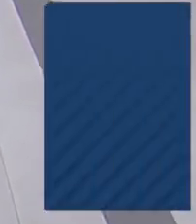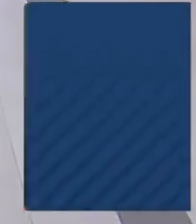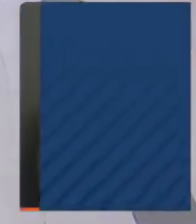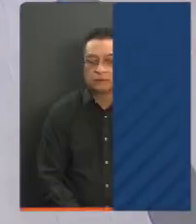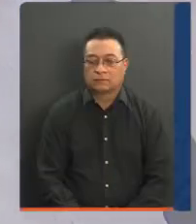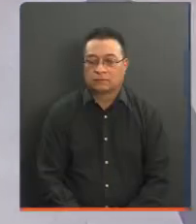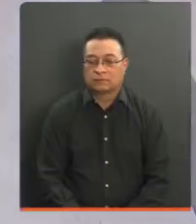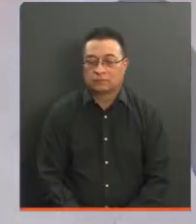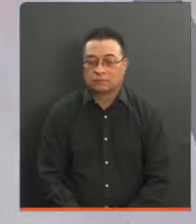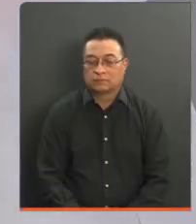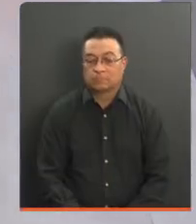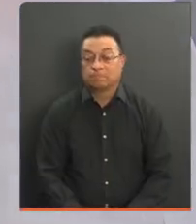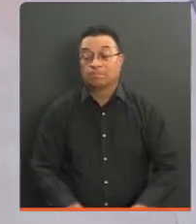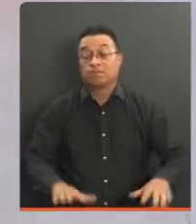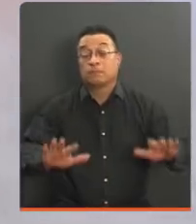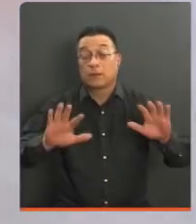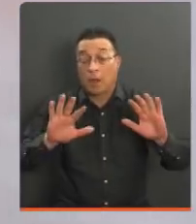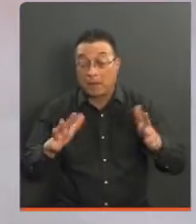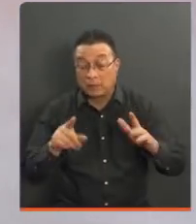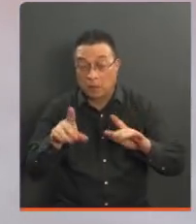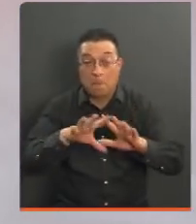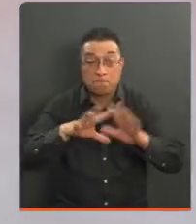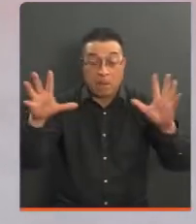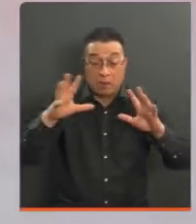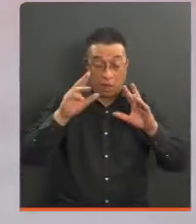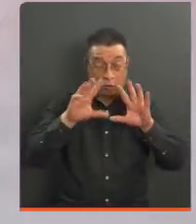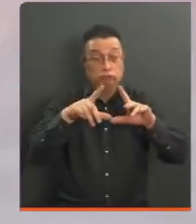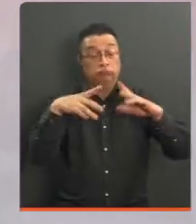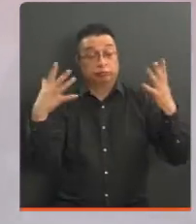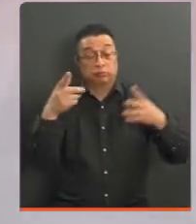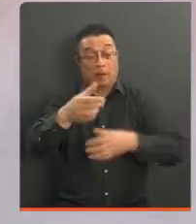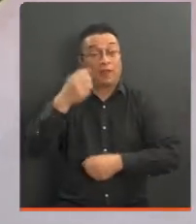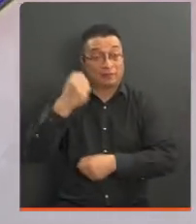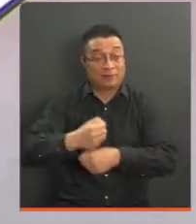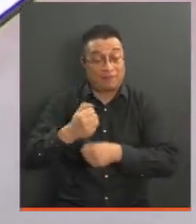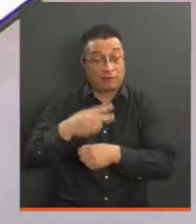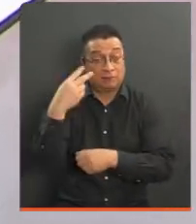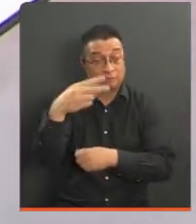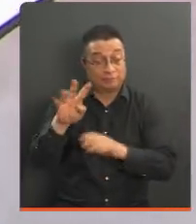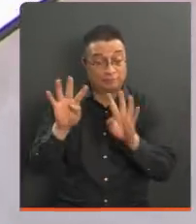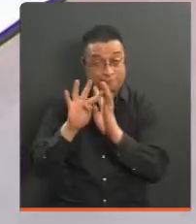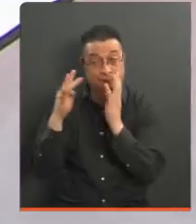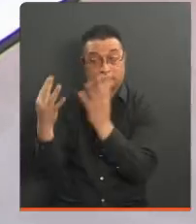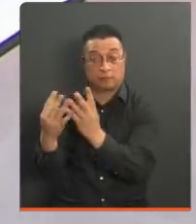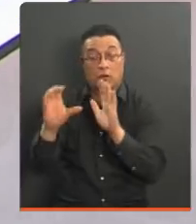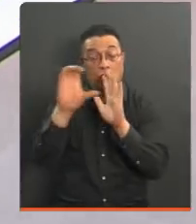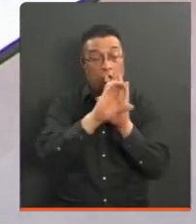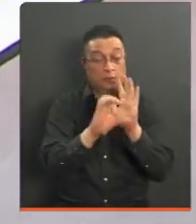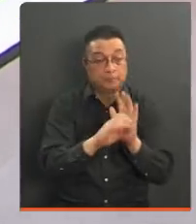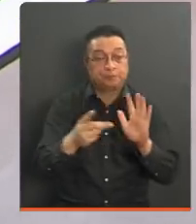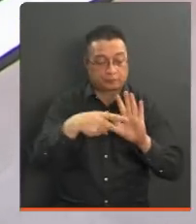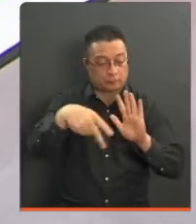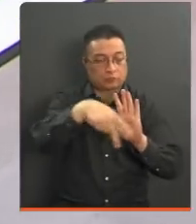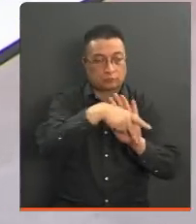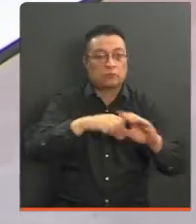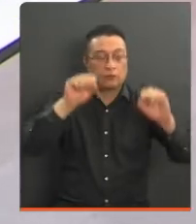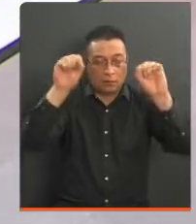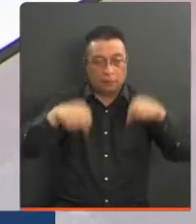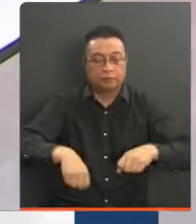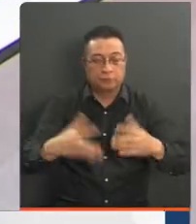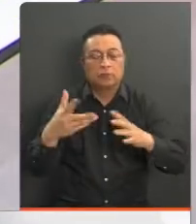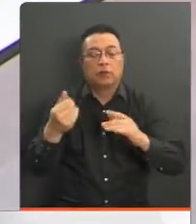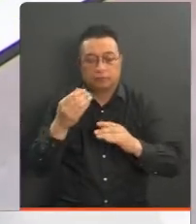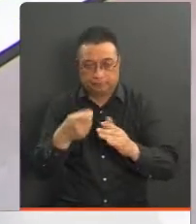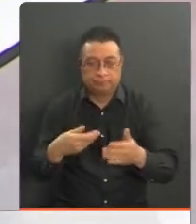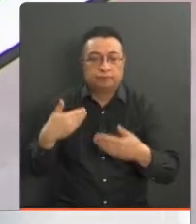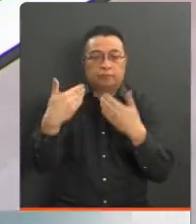Quizá una de las cosas más llamativas de las últimas horas en el trabajo de la Convención Constitucional ha sido una norma que se aprobó sobre la restitución de